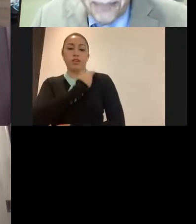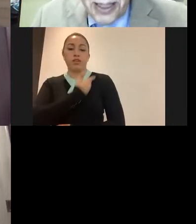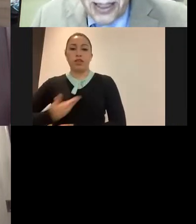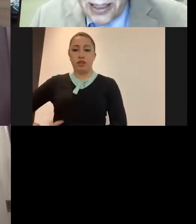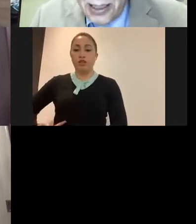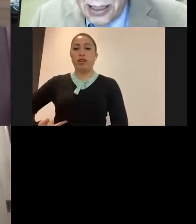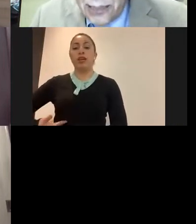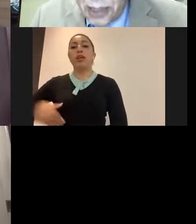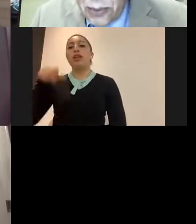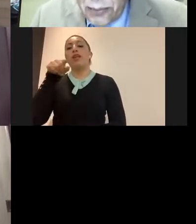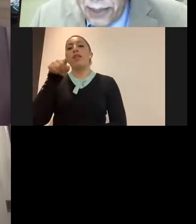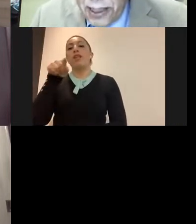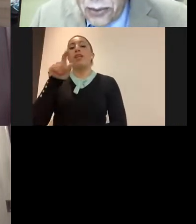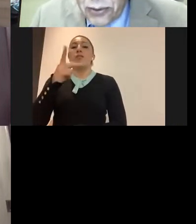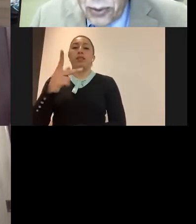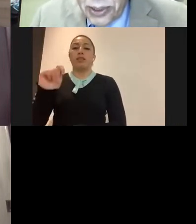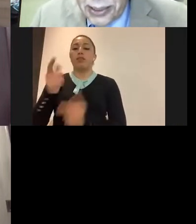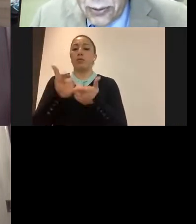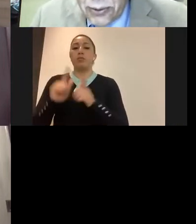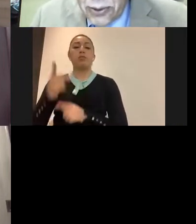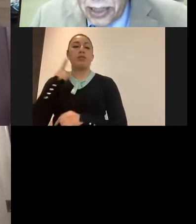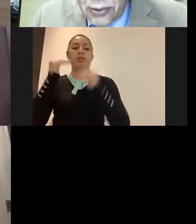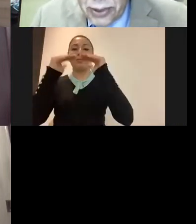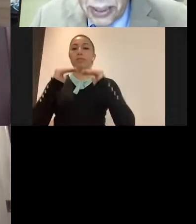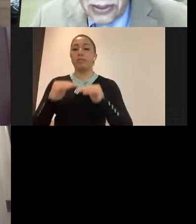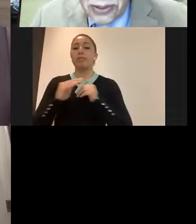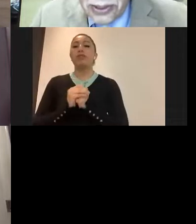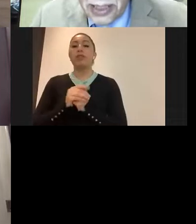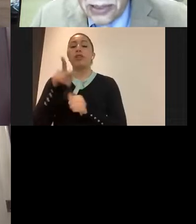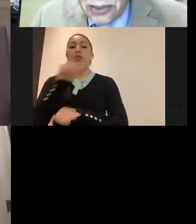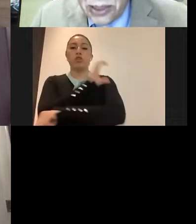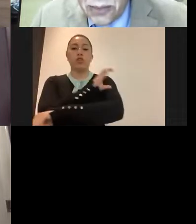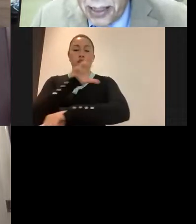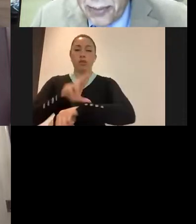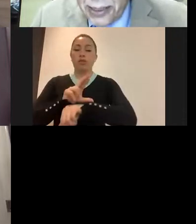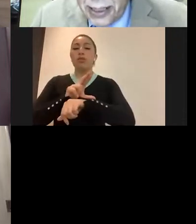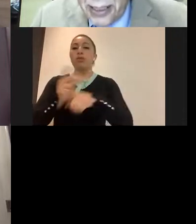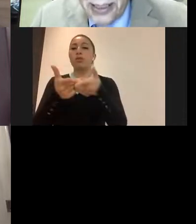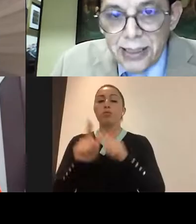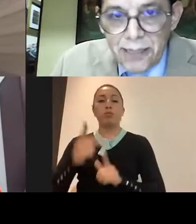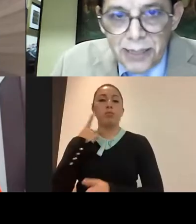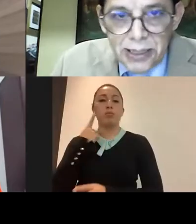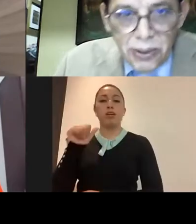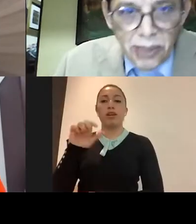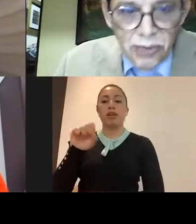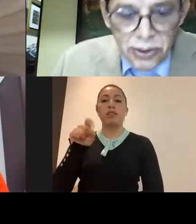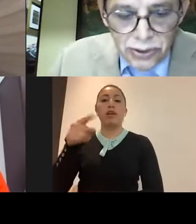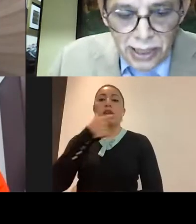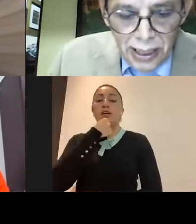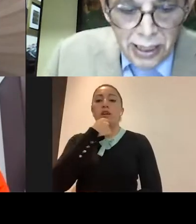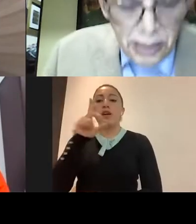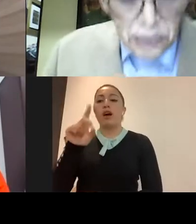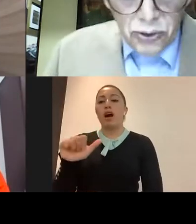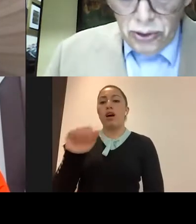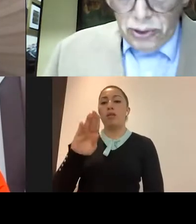PT, el diputado Fernando José Boy Pizarro, coordinador de la Asociación Parlamentaria del Partido Encuentro